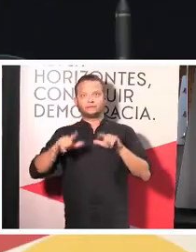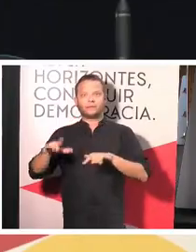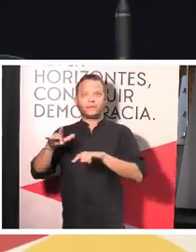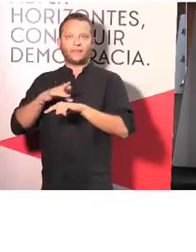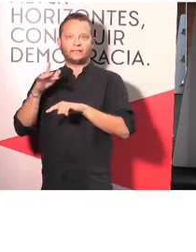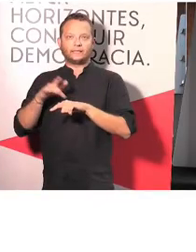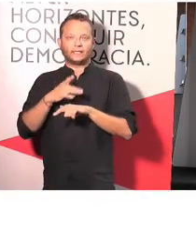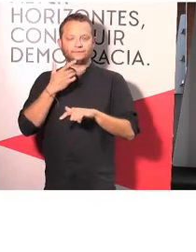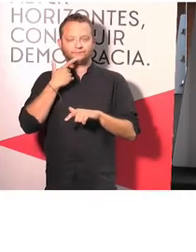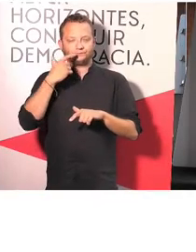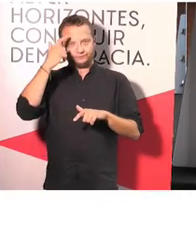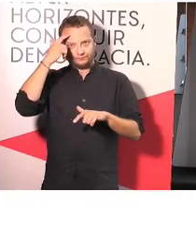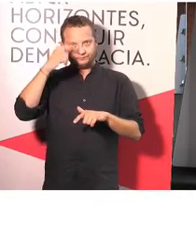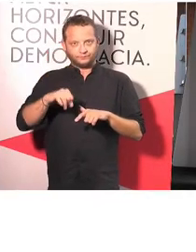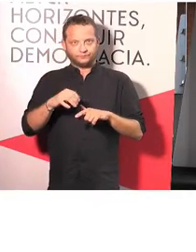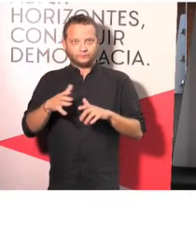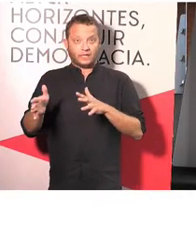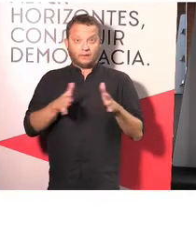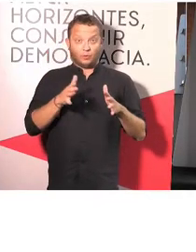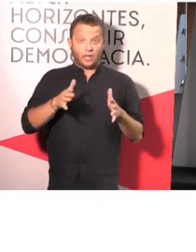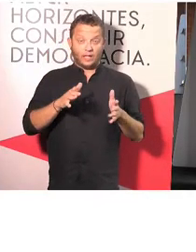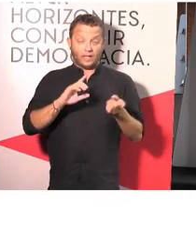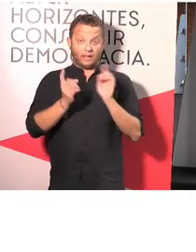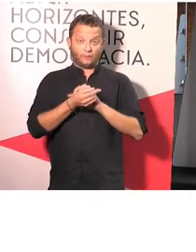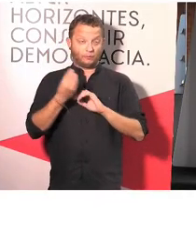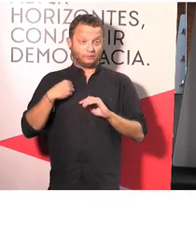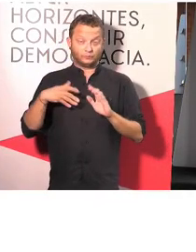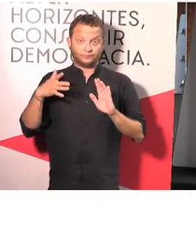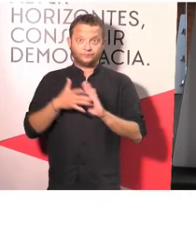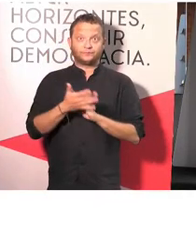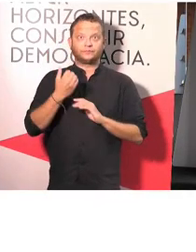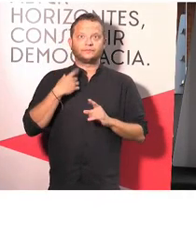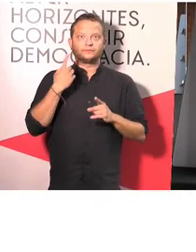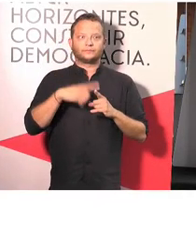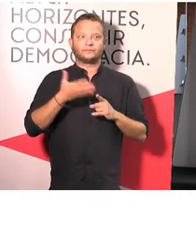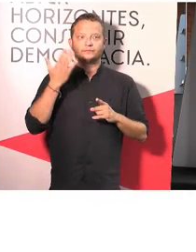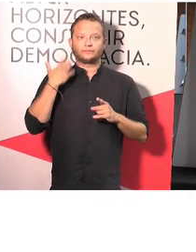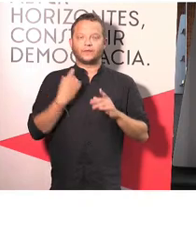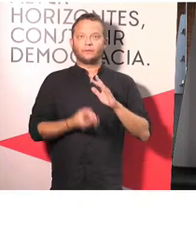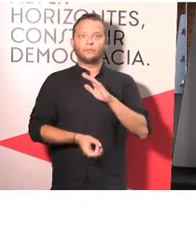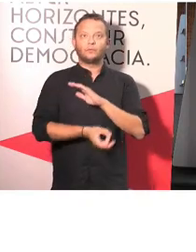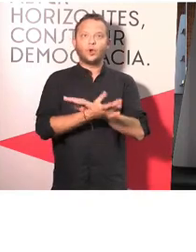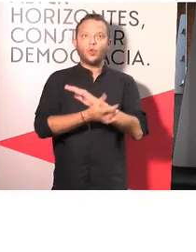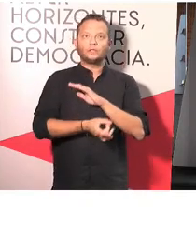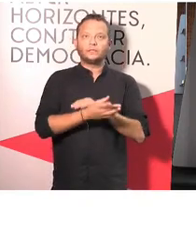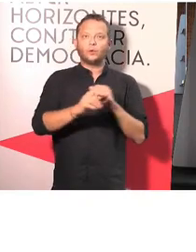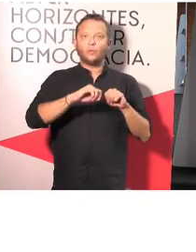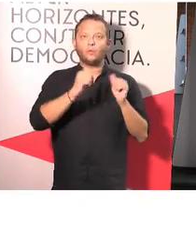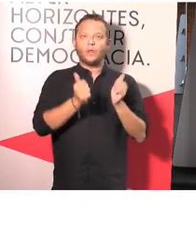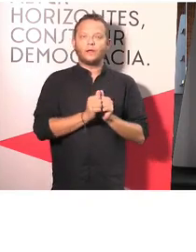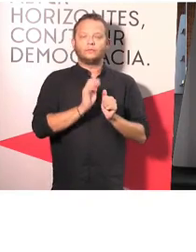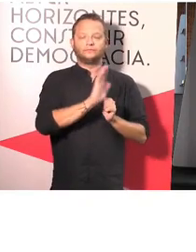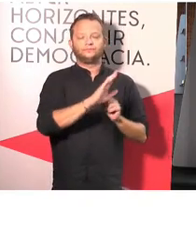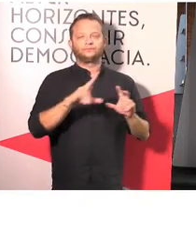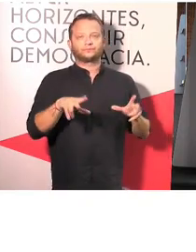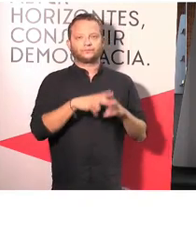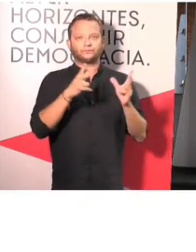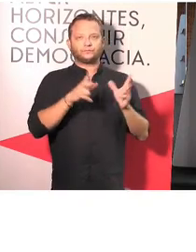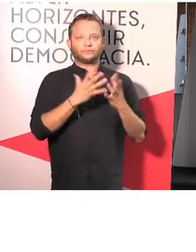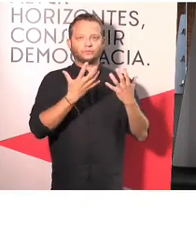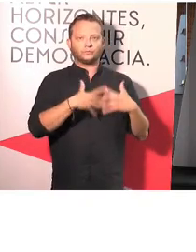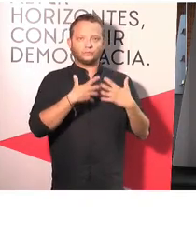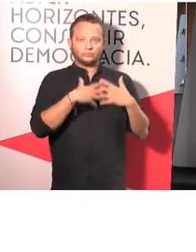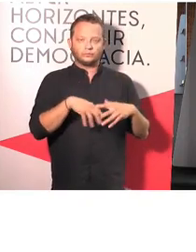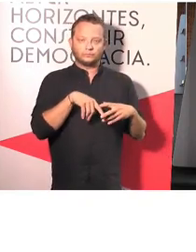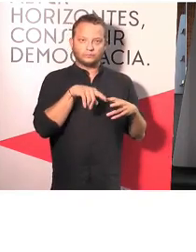creo que es uno de los elementos que define el cambio de época en el que estamos, ¿no? Esta cosa de que en el modelo productivo de la sociedad